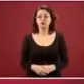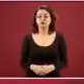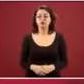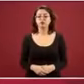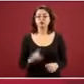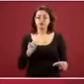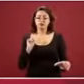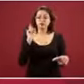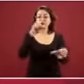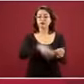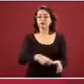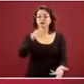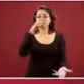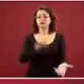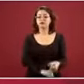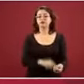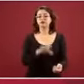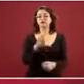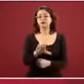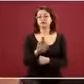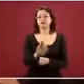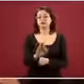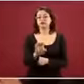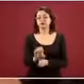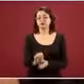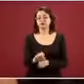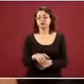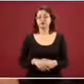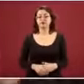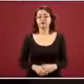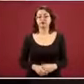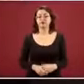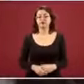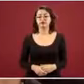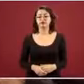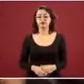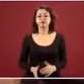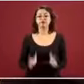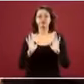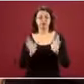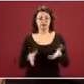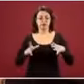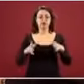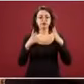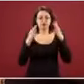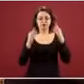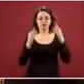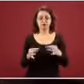filial de la Comisión Federal de Electricidad. Ya se tiene la empresa.